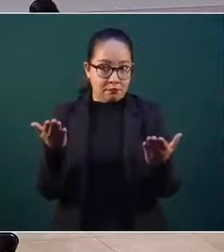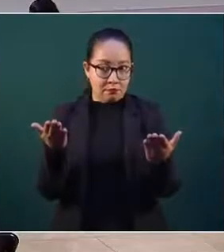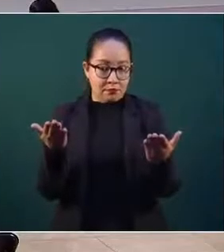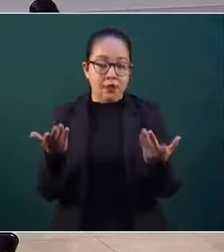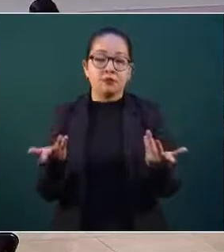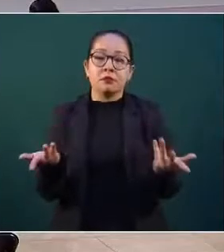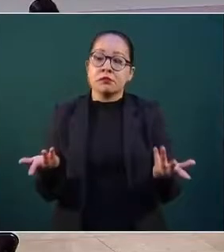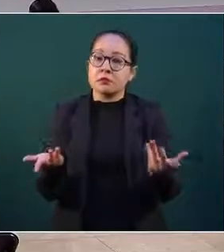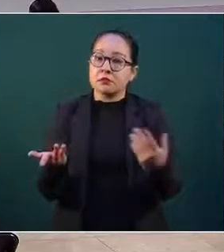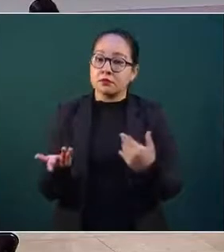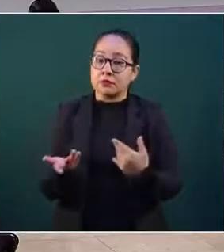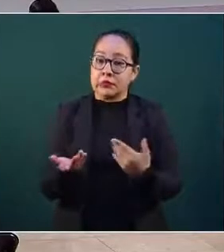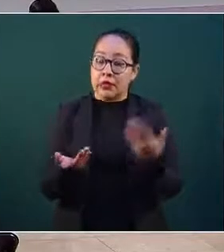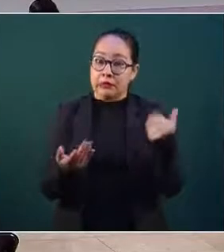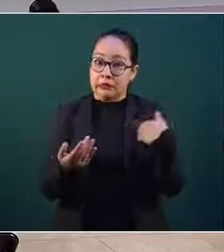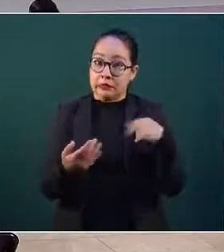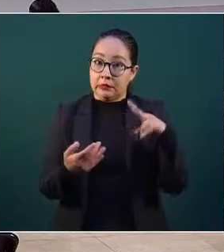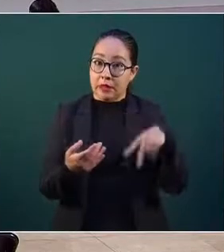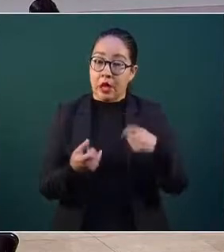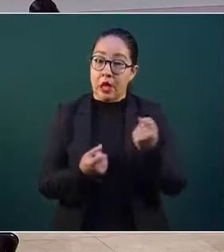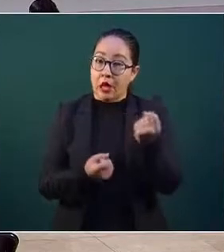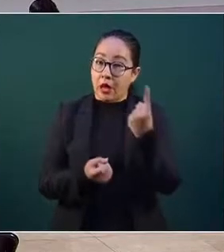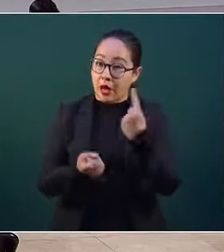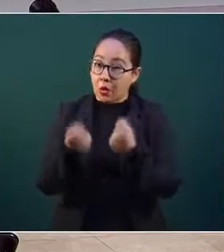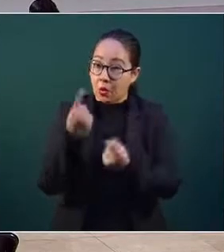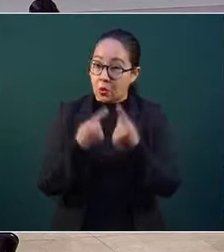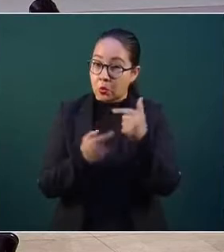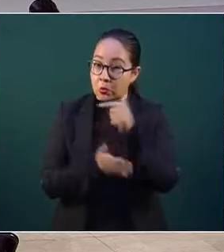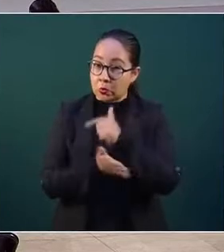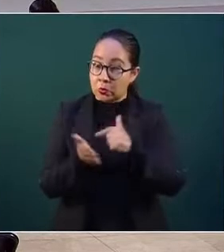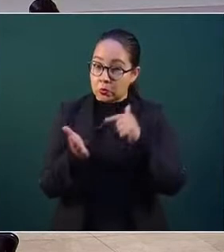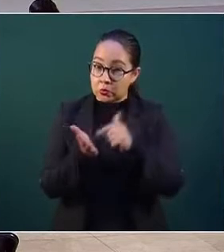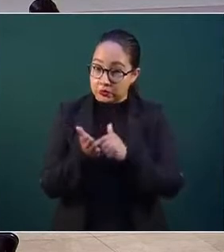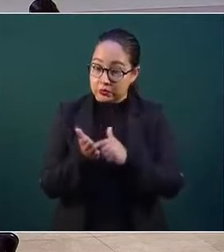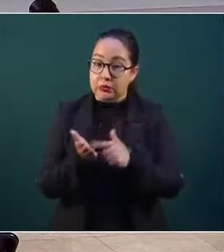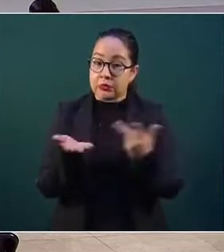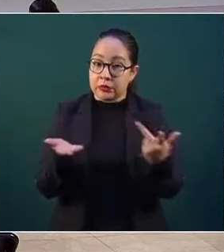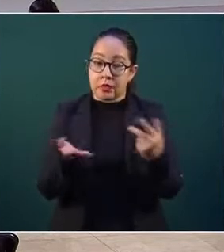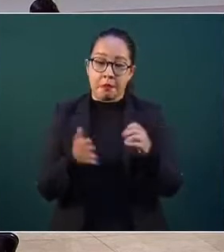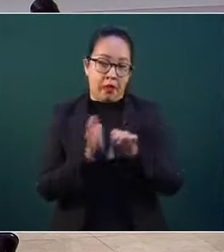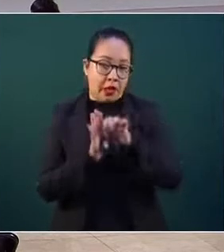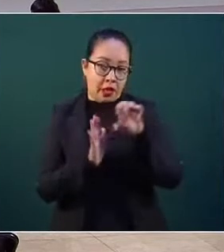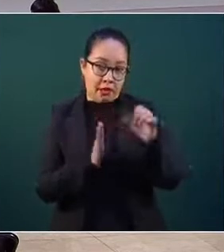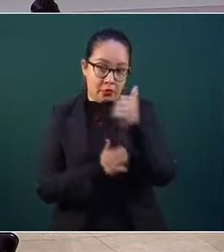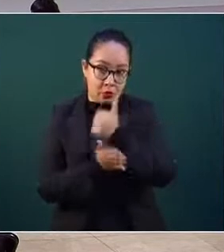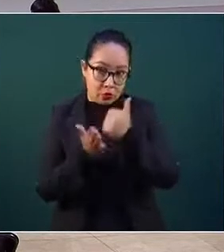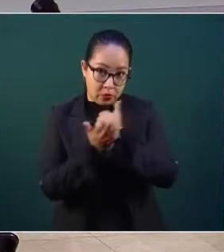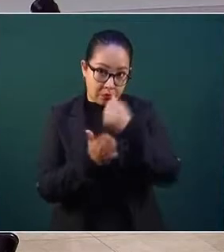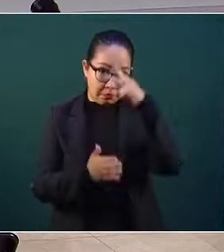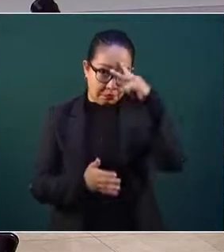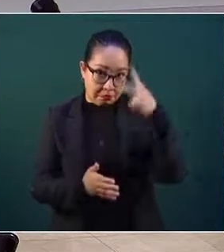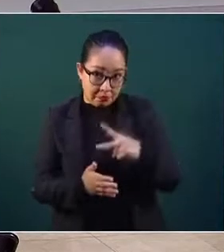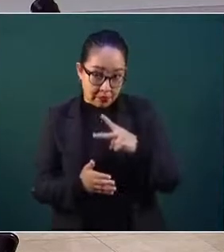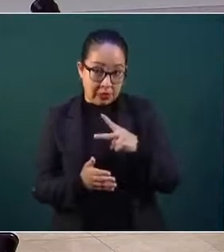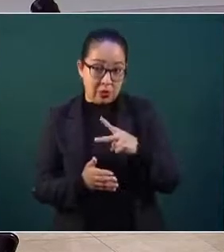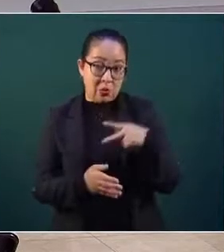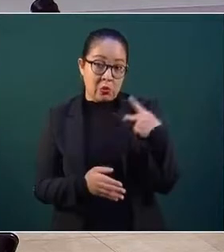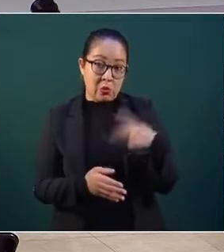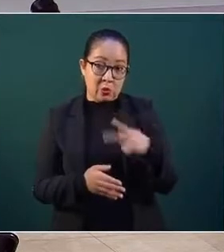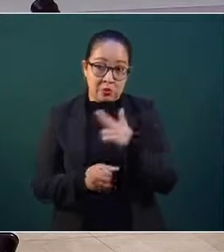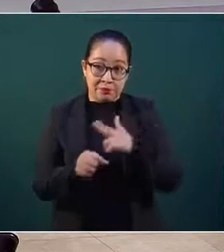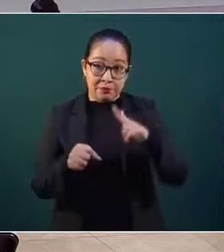que estuvimos en algunos lugares, en la Ciudad de México, por ejemplo, al